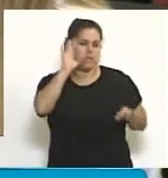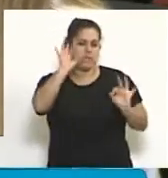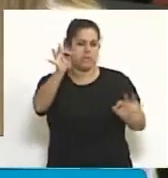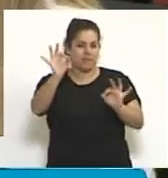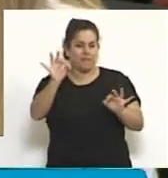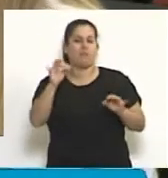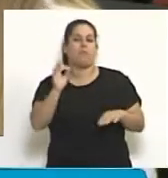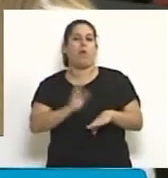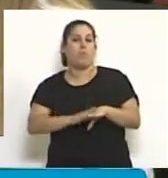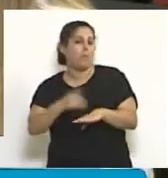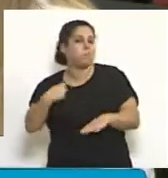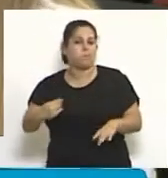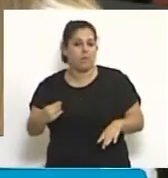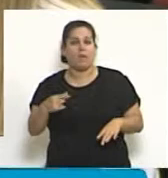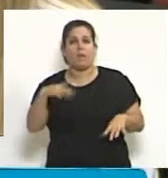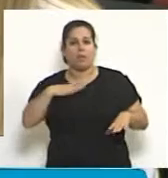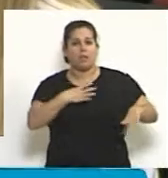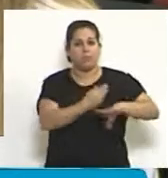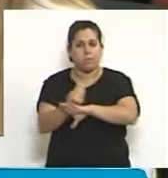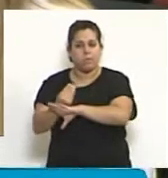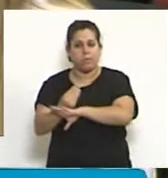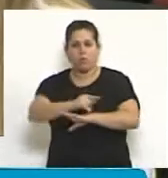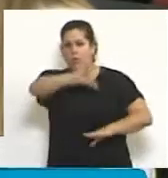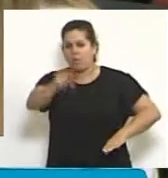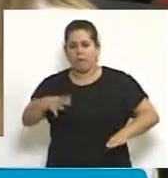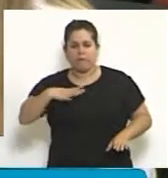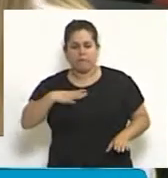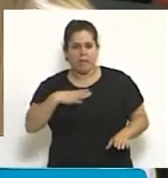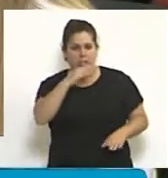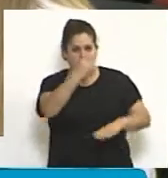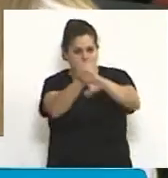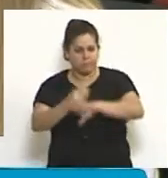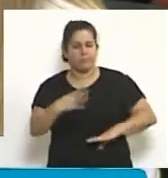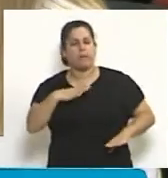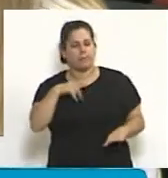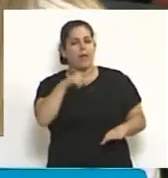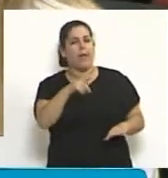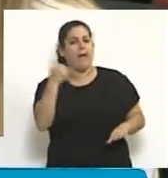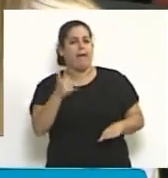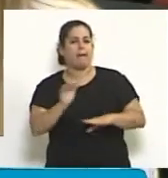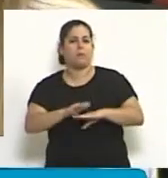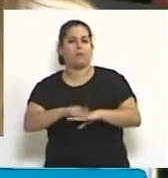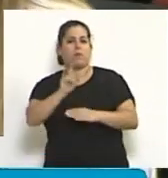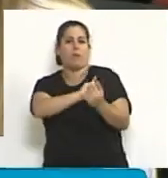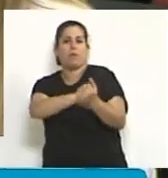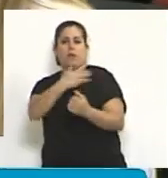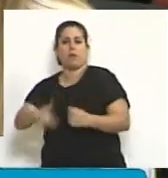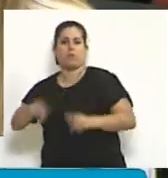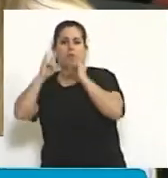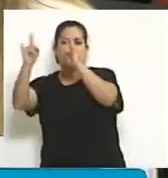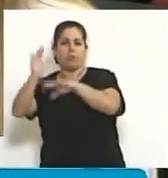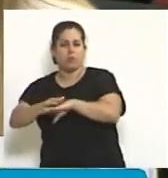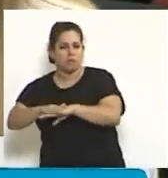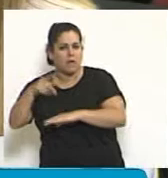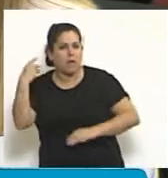como producto de las vacancias no cubiertas a lo largo y a lo ancho del país. En este punto tiene una enorme responsabilidad el Poder Ejecutivo,